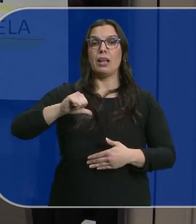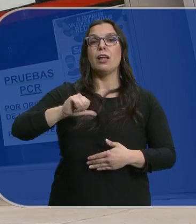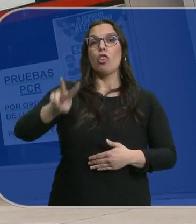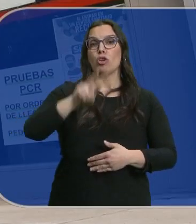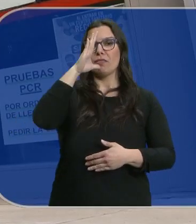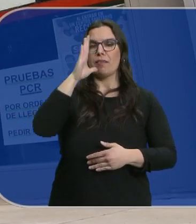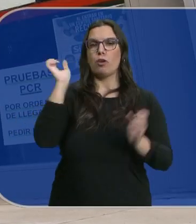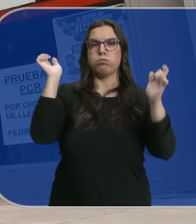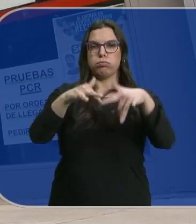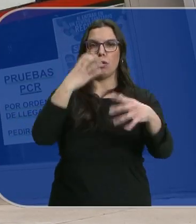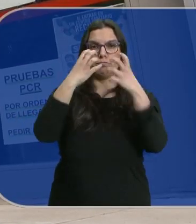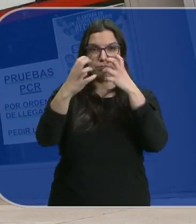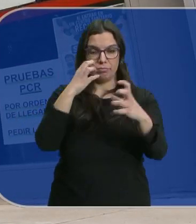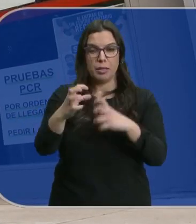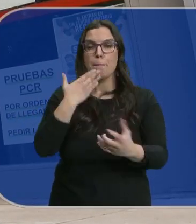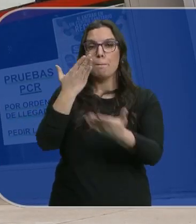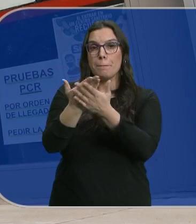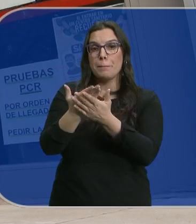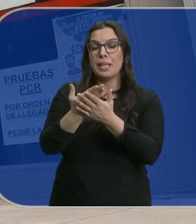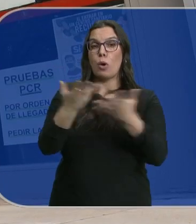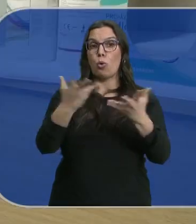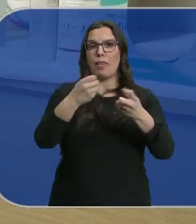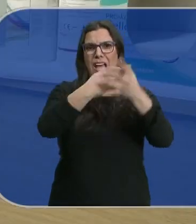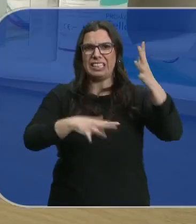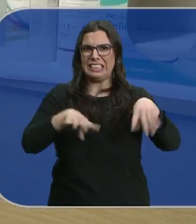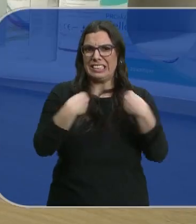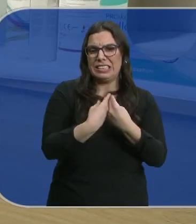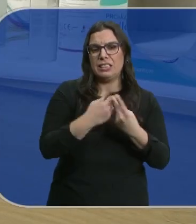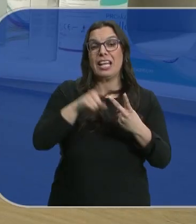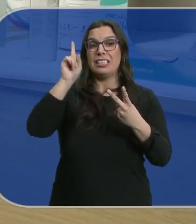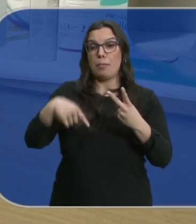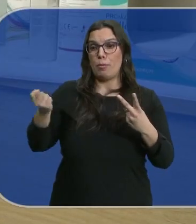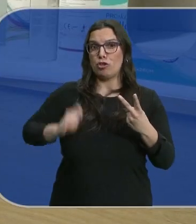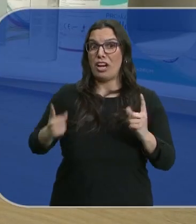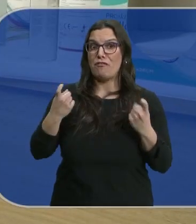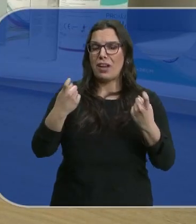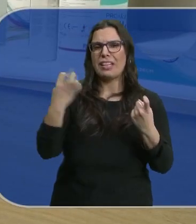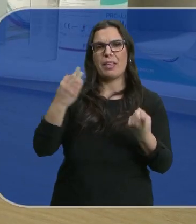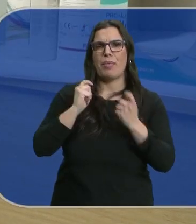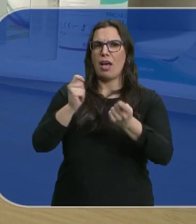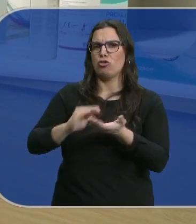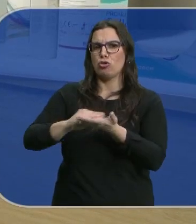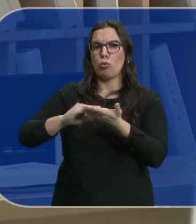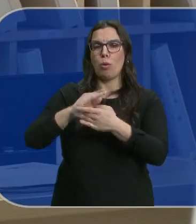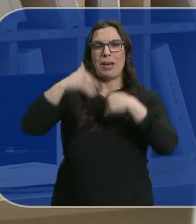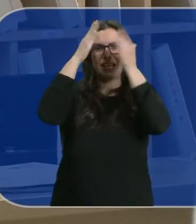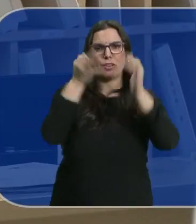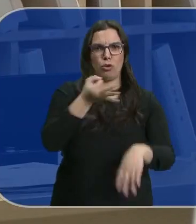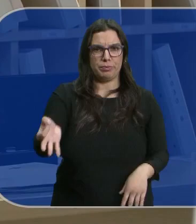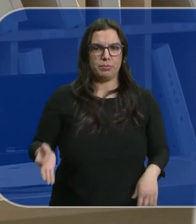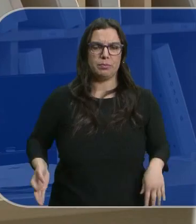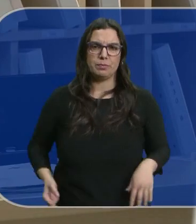2 de febrero. Piden soluciones a la saturación en urgencias y el déficit de profesionales para garantizar una correcta atención al